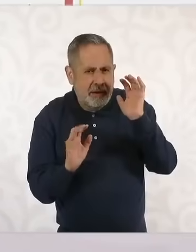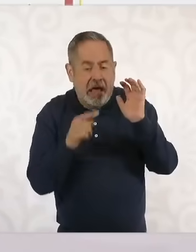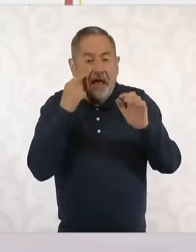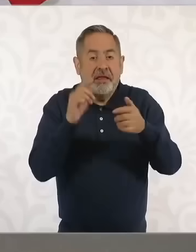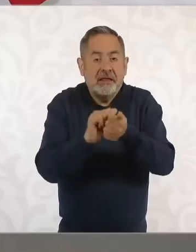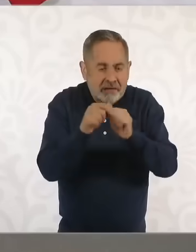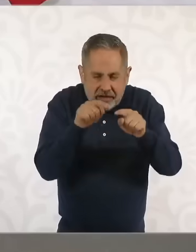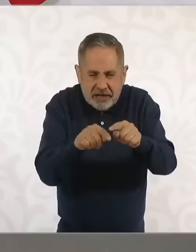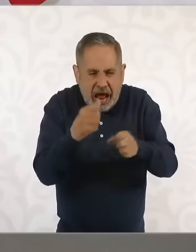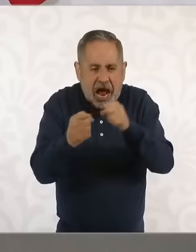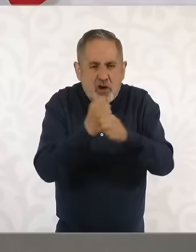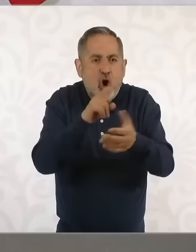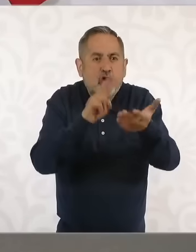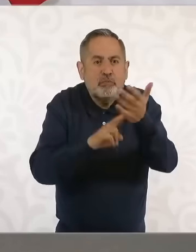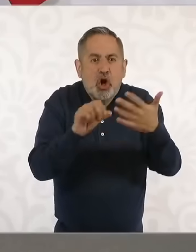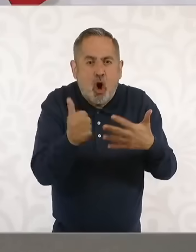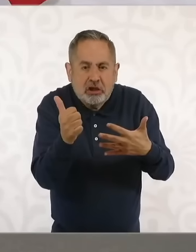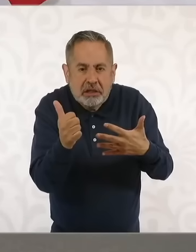evoluciona acaso desde el 2011,